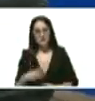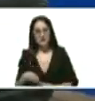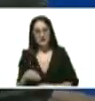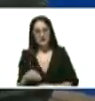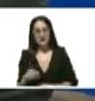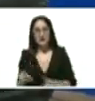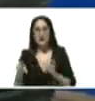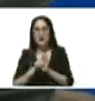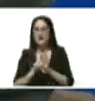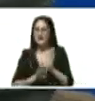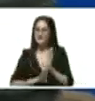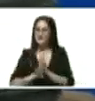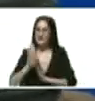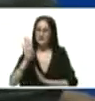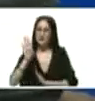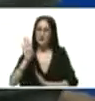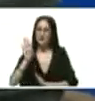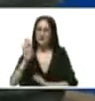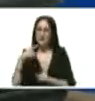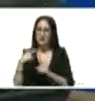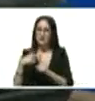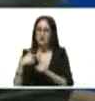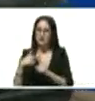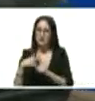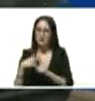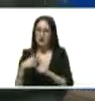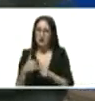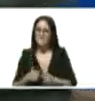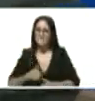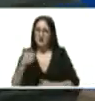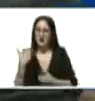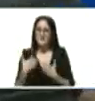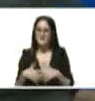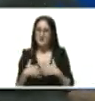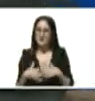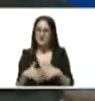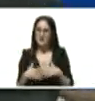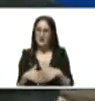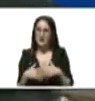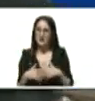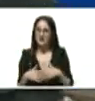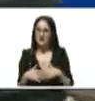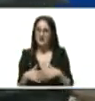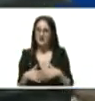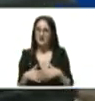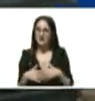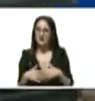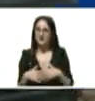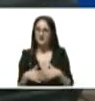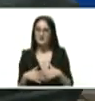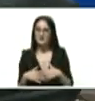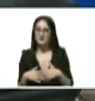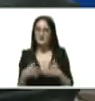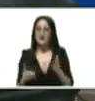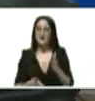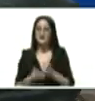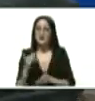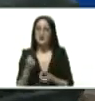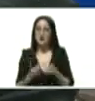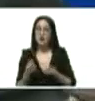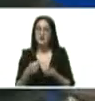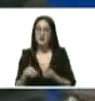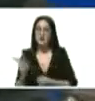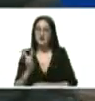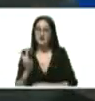hacer una ley exitosa, que va a sumar mucho más empresarios, va a unir mucho más empresarios al desarrollo de la economía del